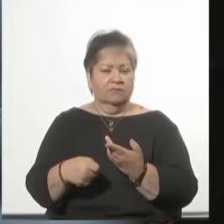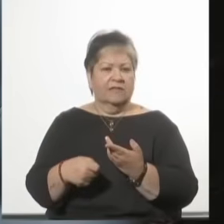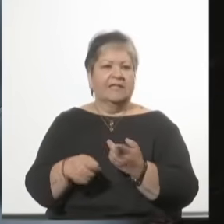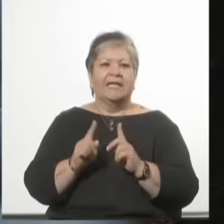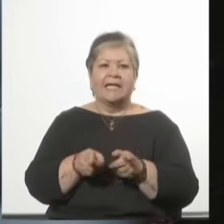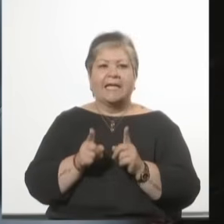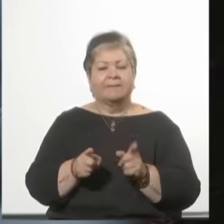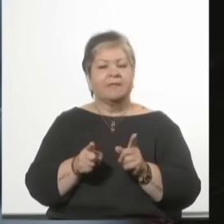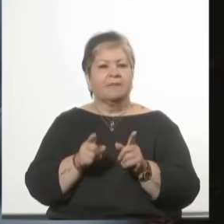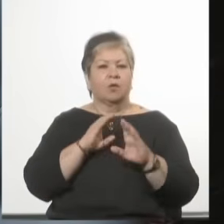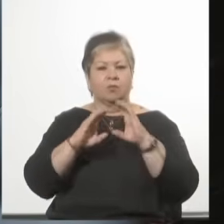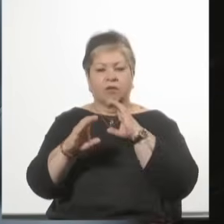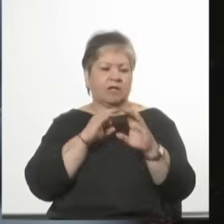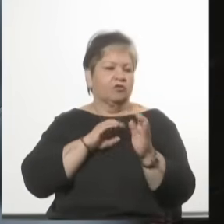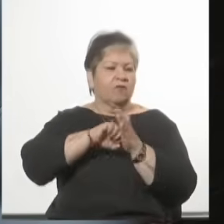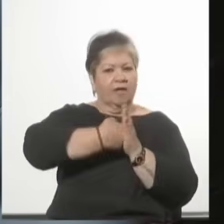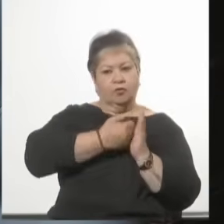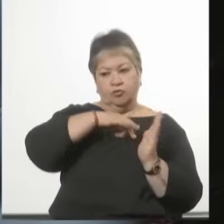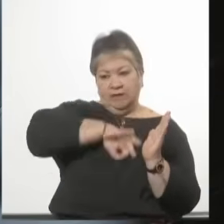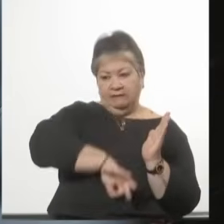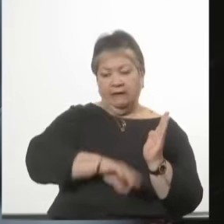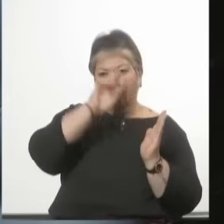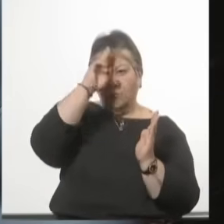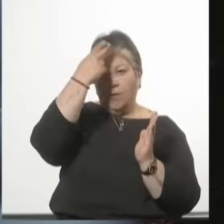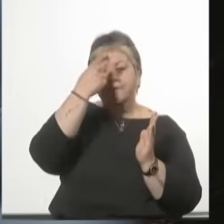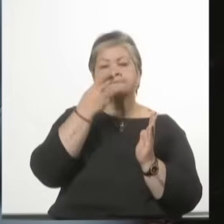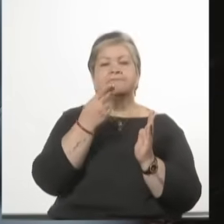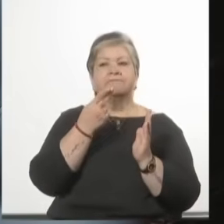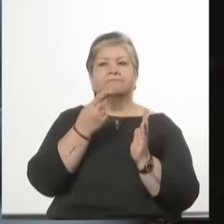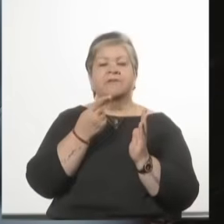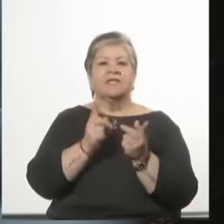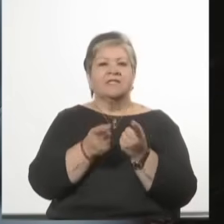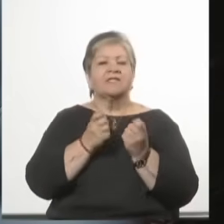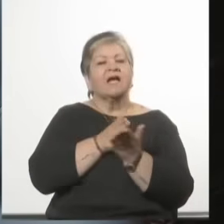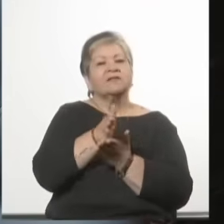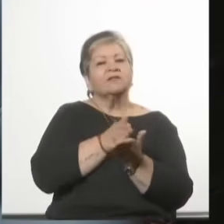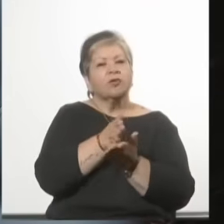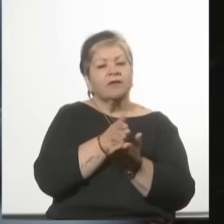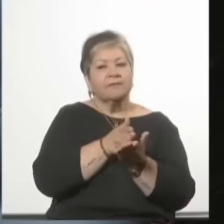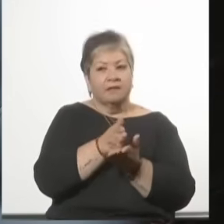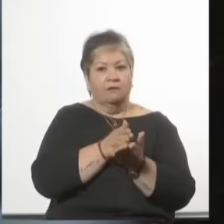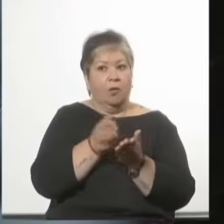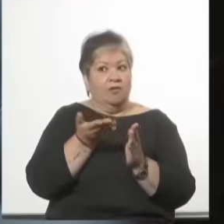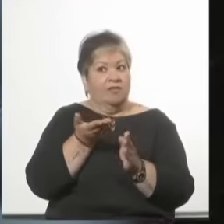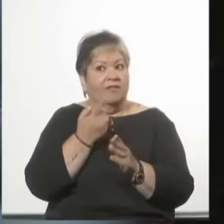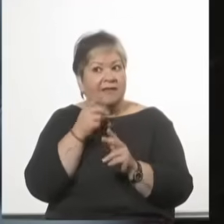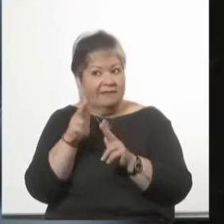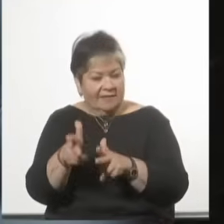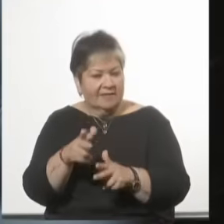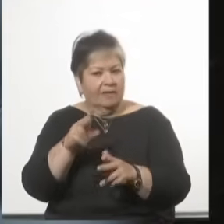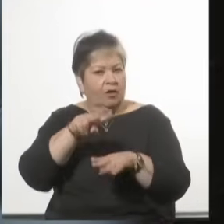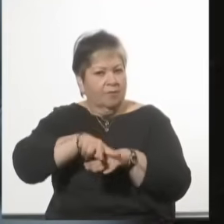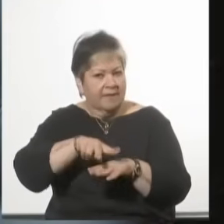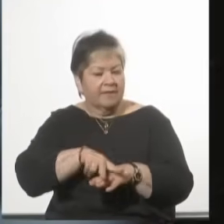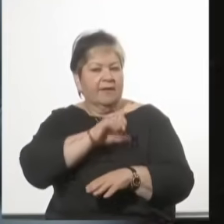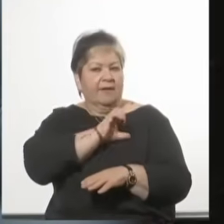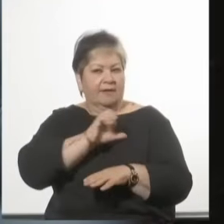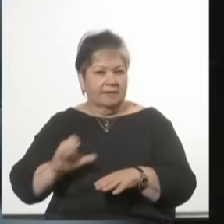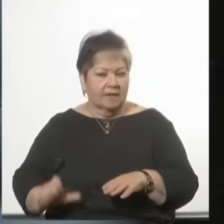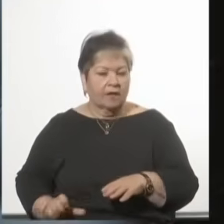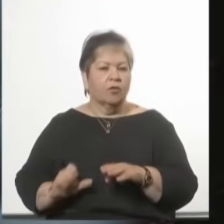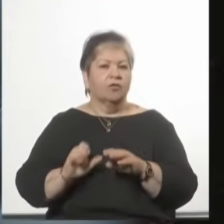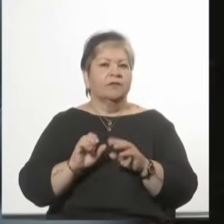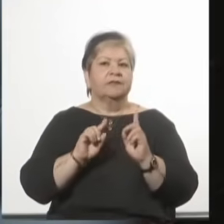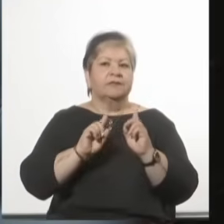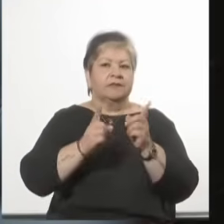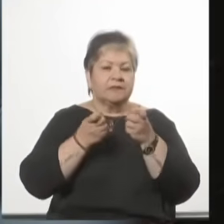el Banco Central del Uruguay sugiere la necesidad de un asesoramiento jurídico y un corredor de seguros para